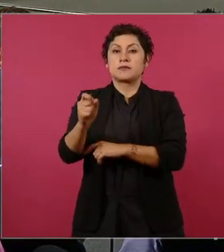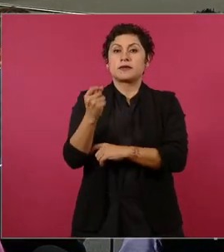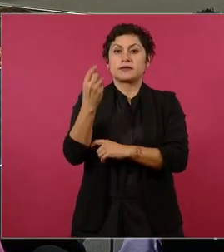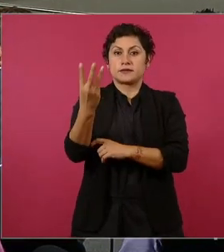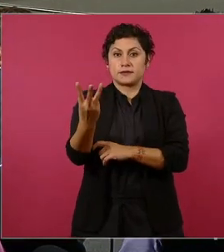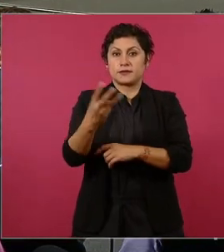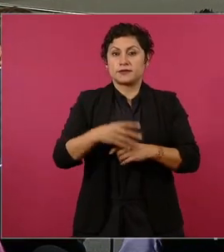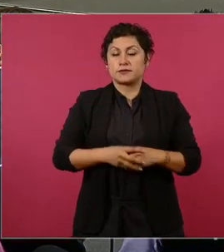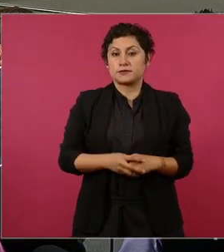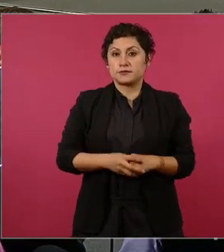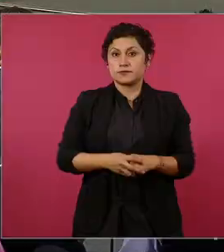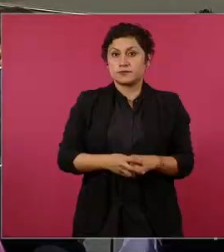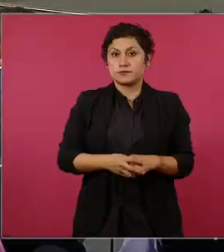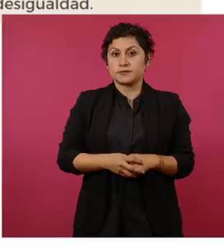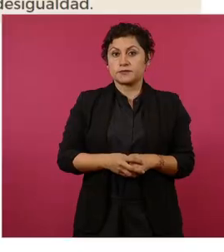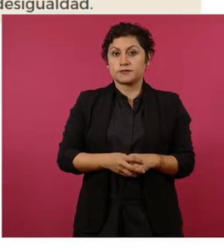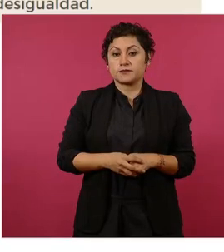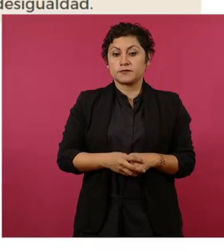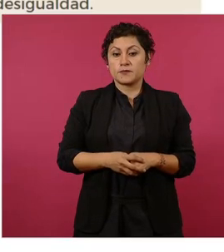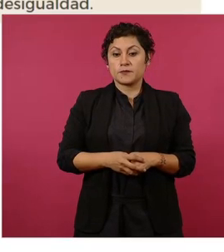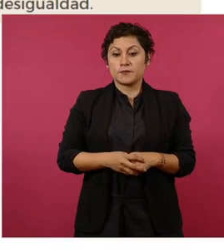de